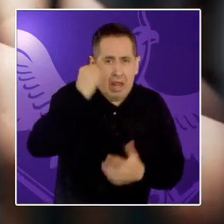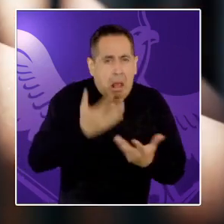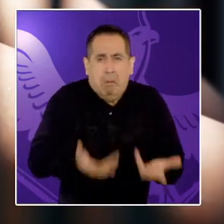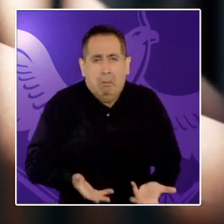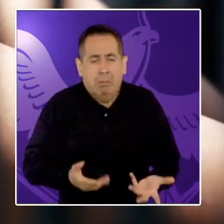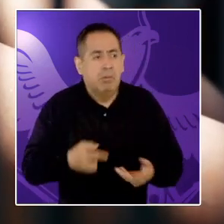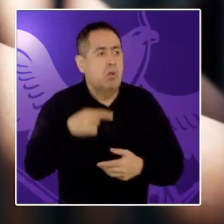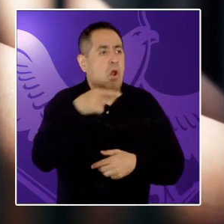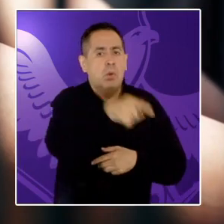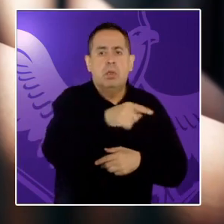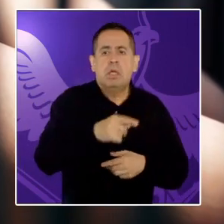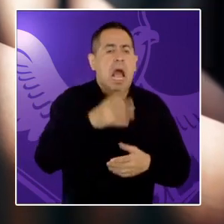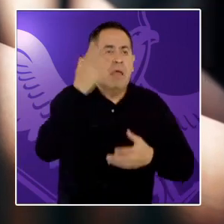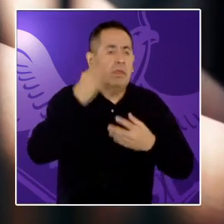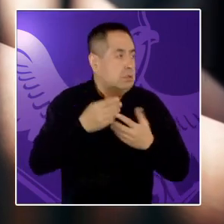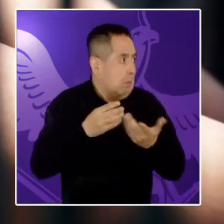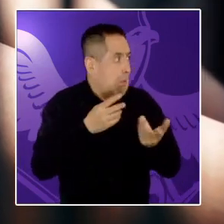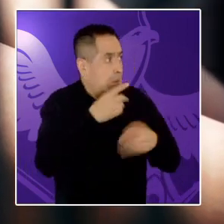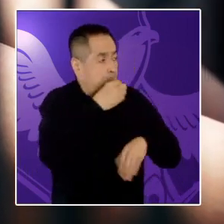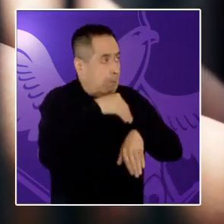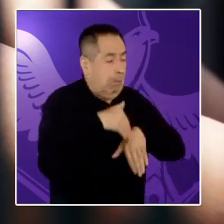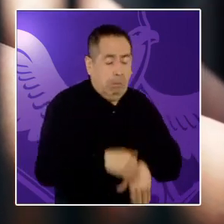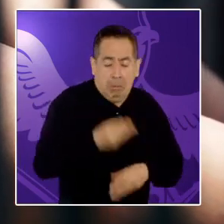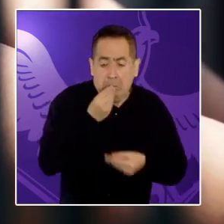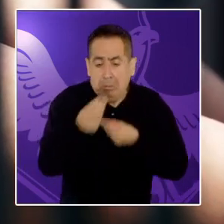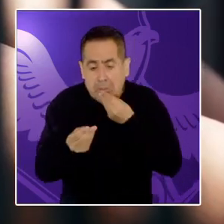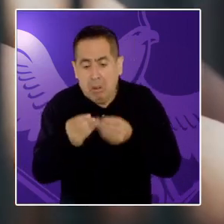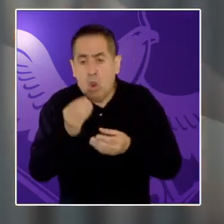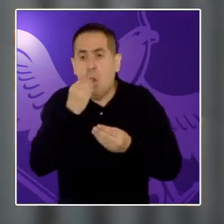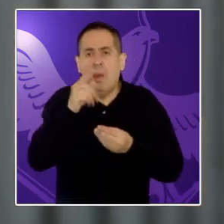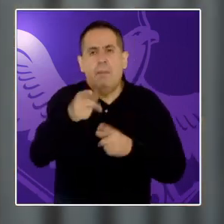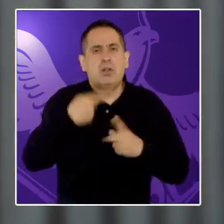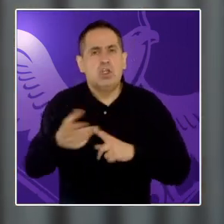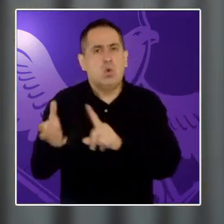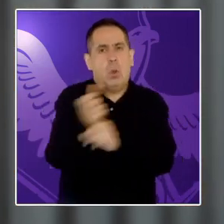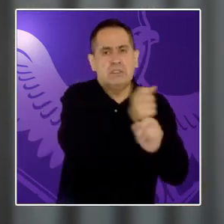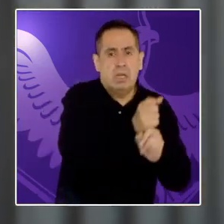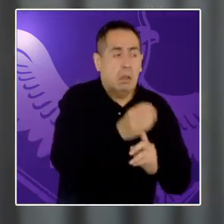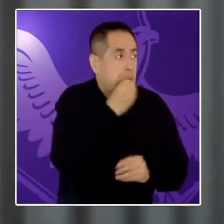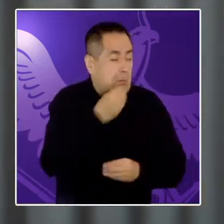indígenas que alimentaron a personas secuestradas o se encargaban de la limpieza de casas de